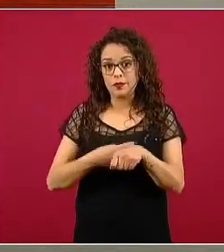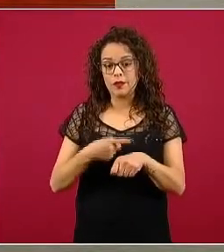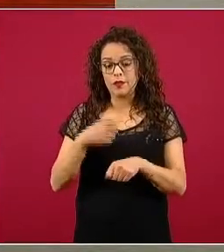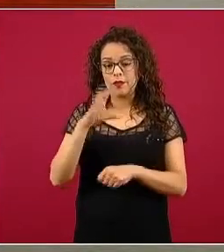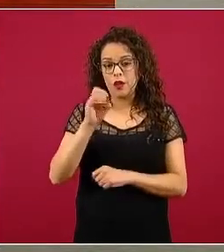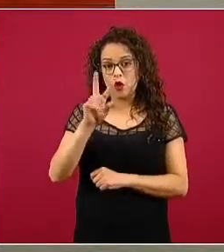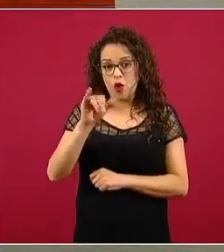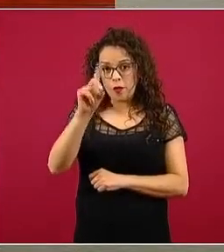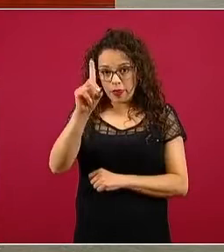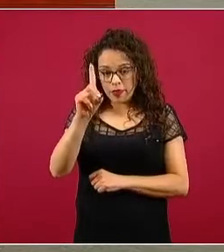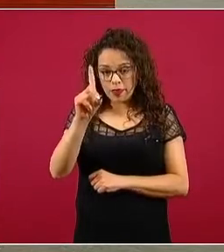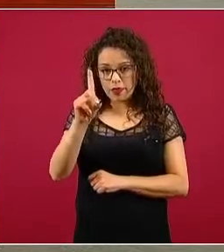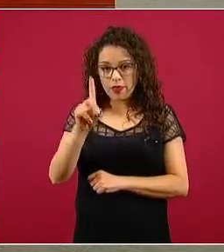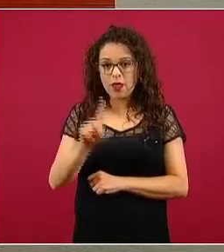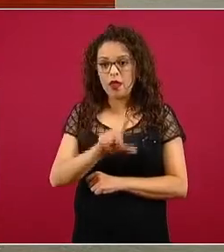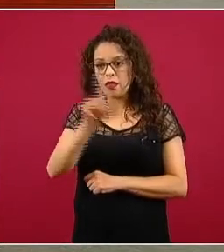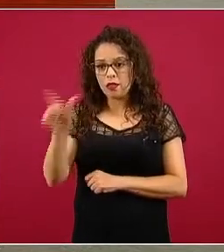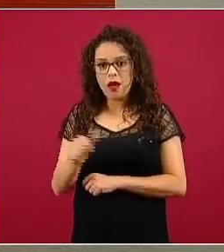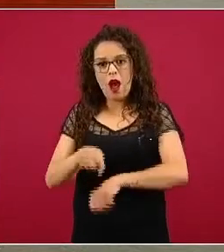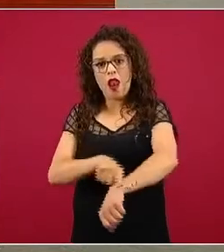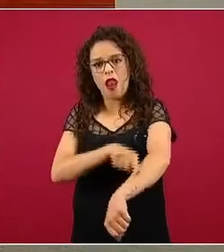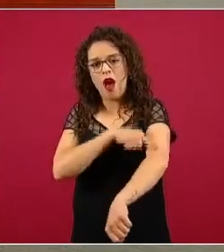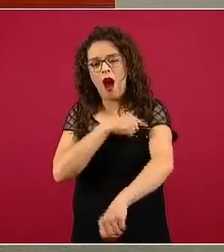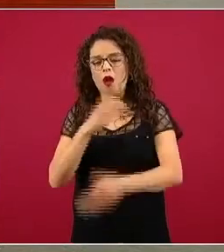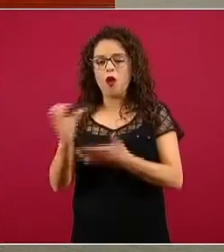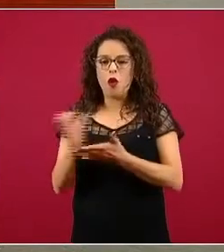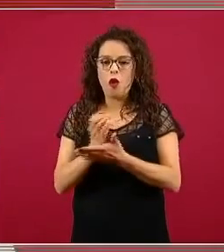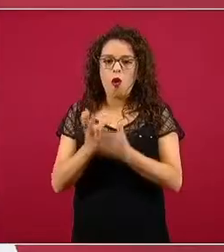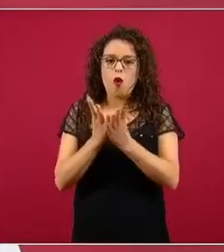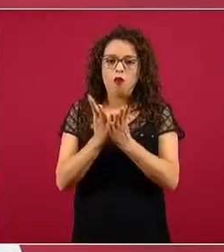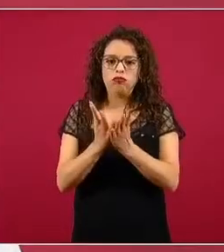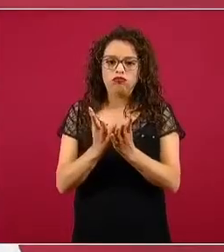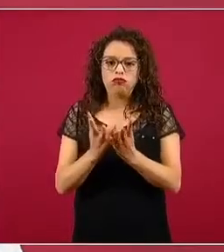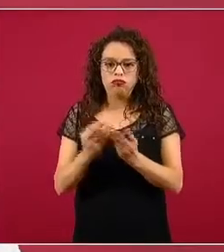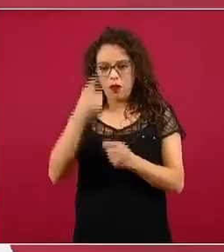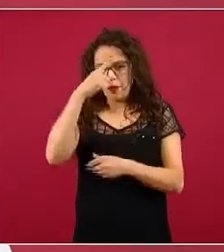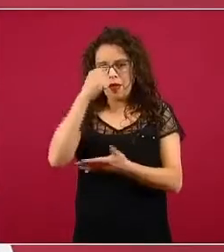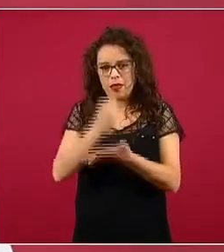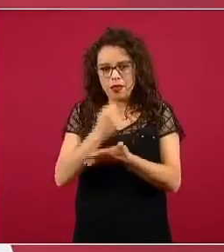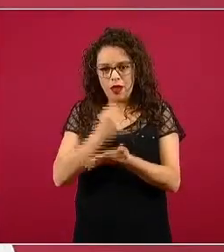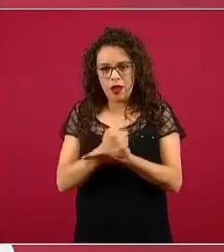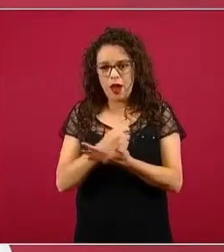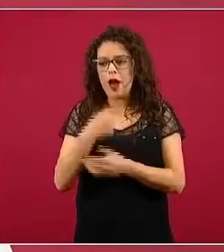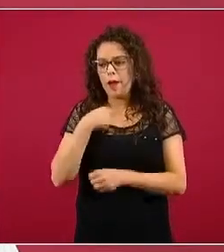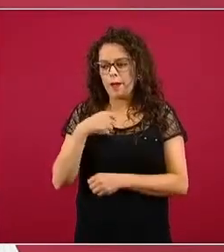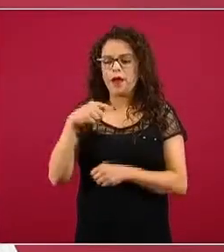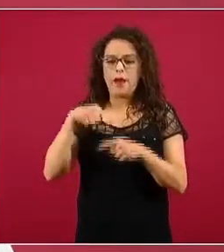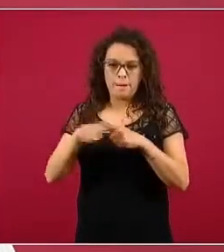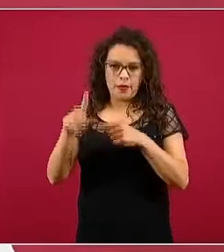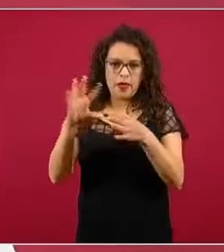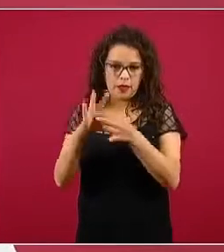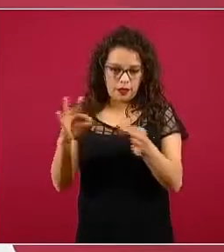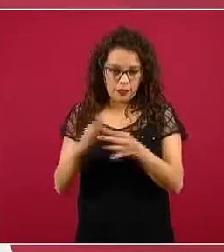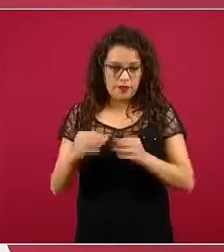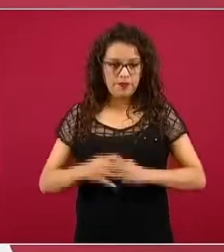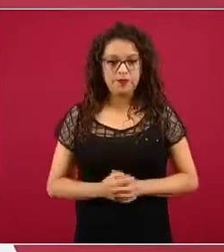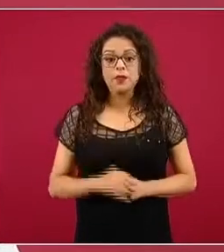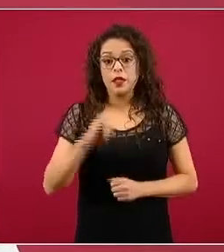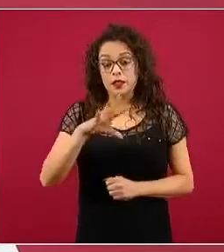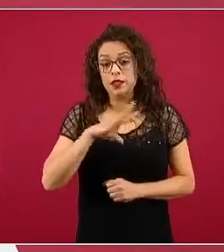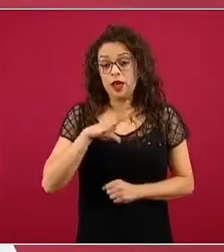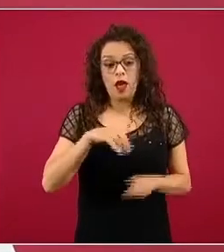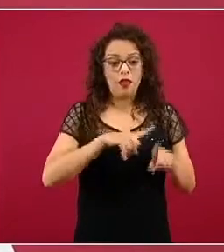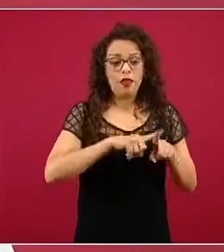COVID-19, podríamos primero empezar comentando que lógicamente hay una variabilidad también de esta